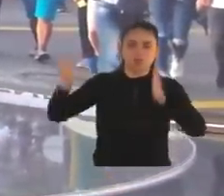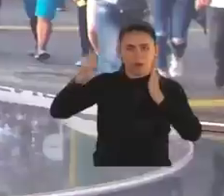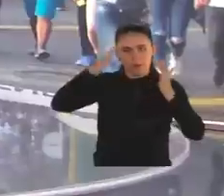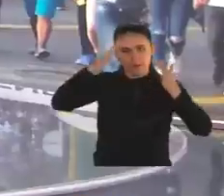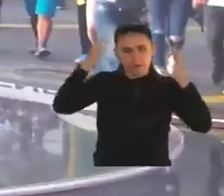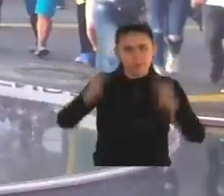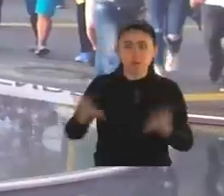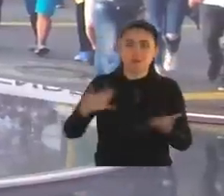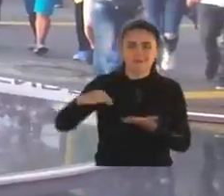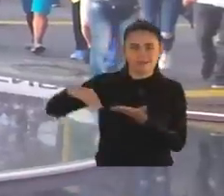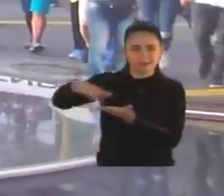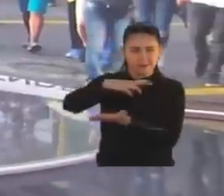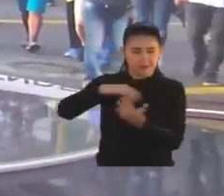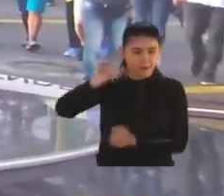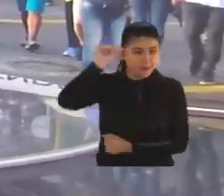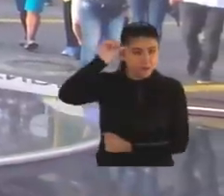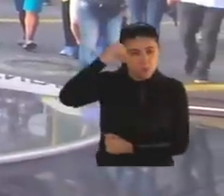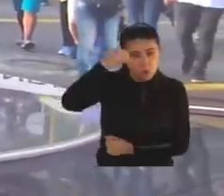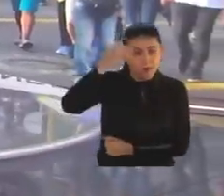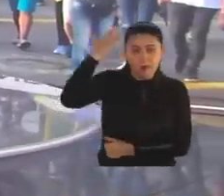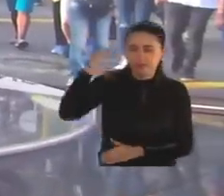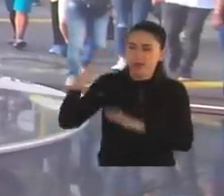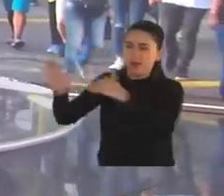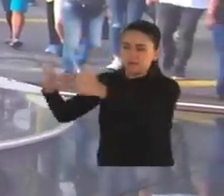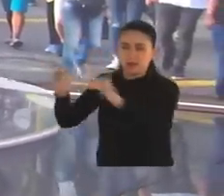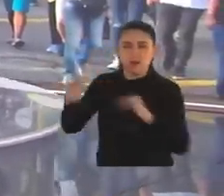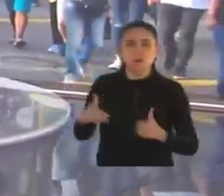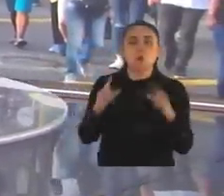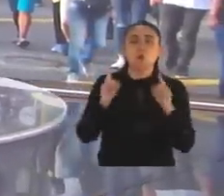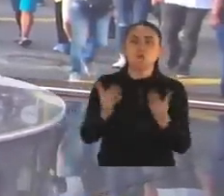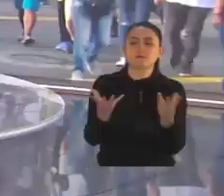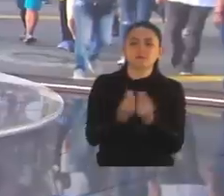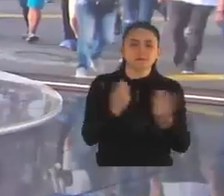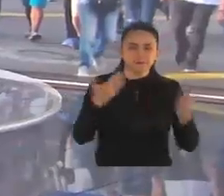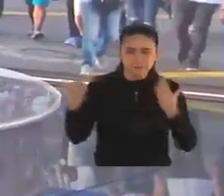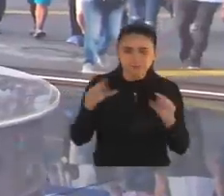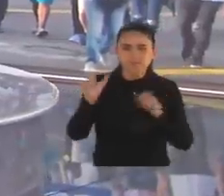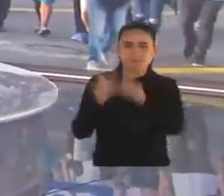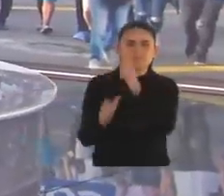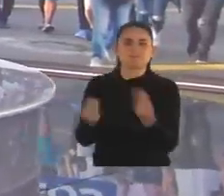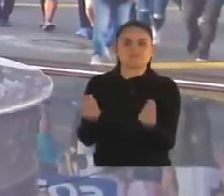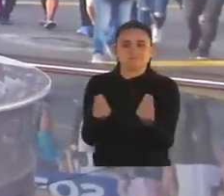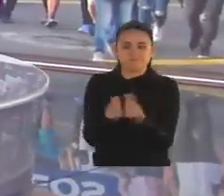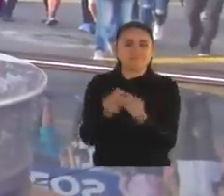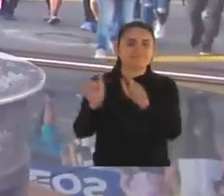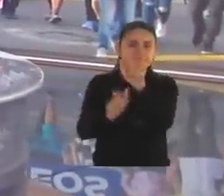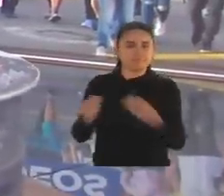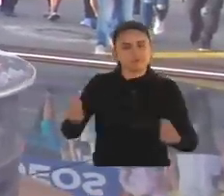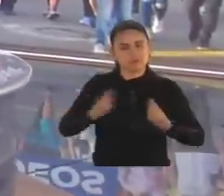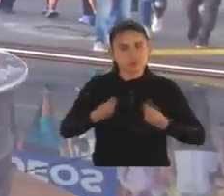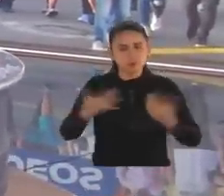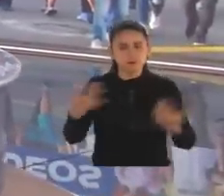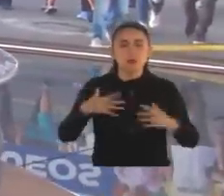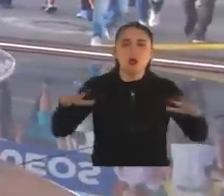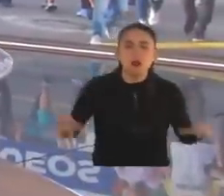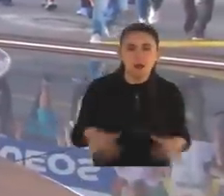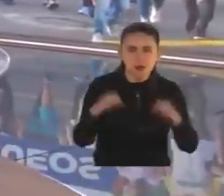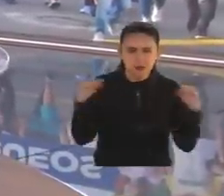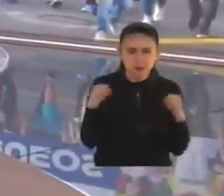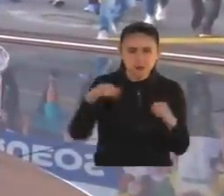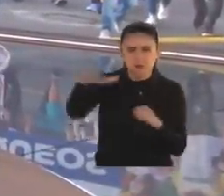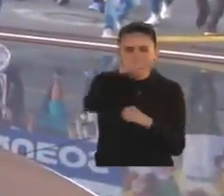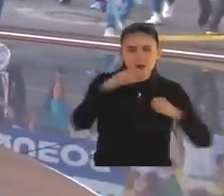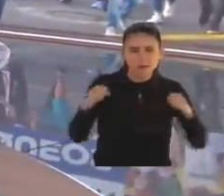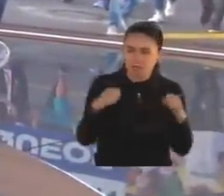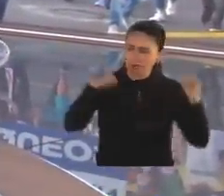recuerden, habían quedado paralizadas tras bloqueos de campesinos, habitantes de zonas de páramo, quienes llegaron a un acuerdo con representantes